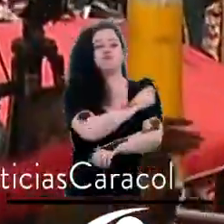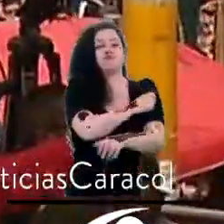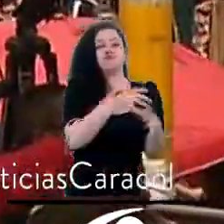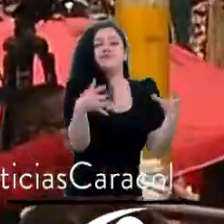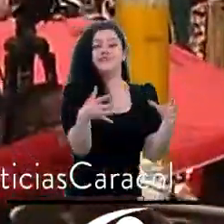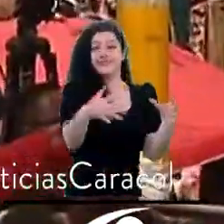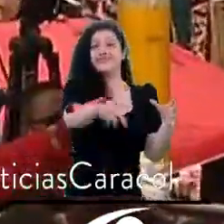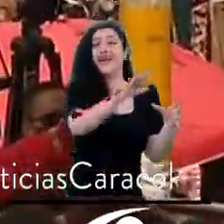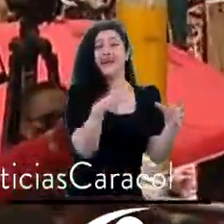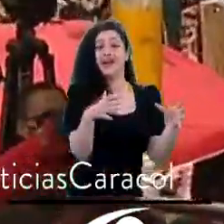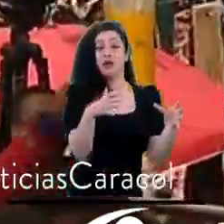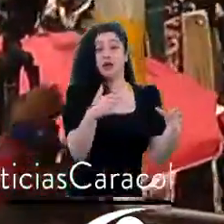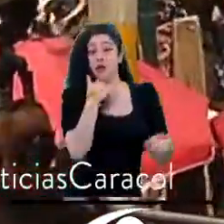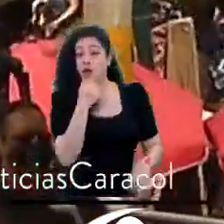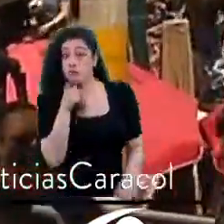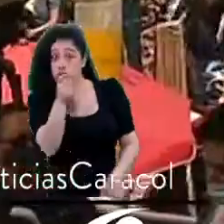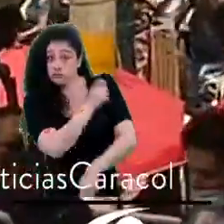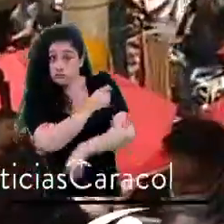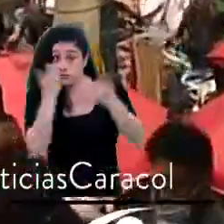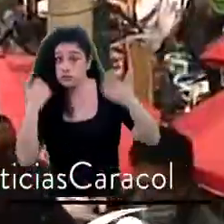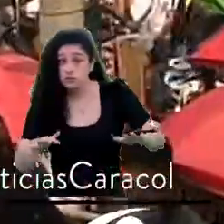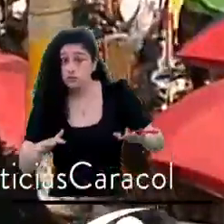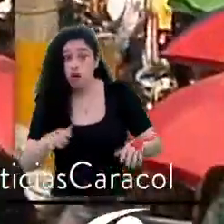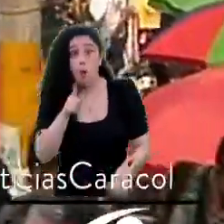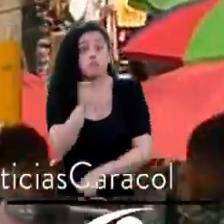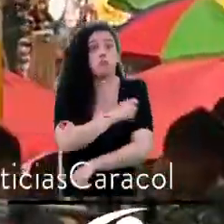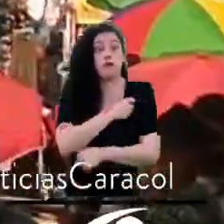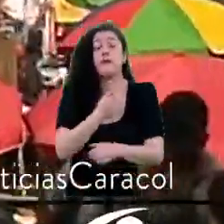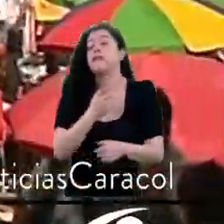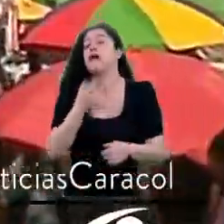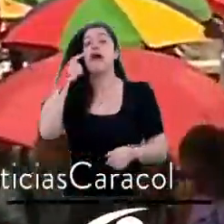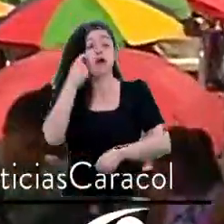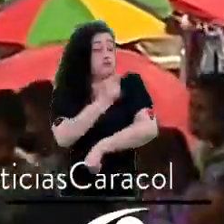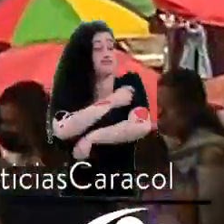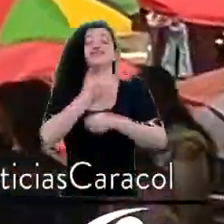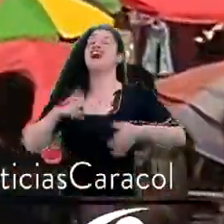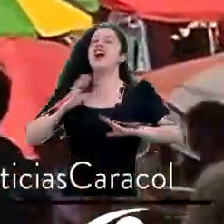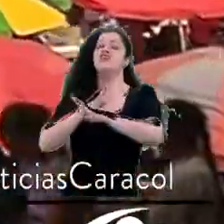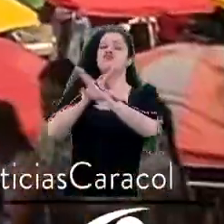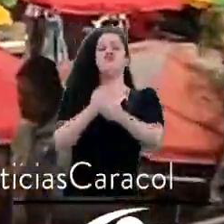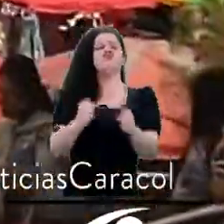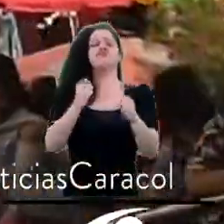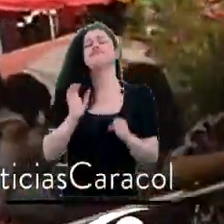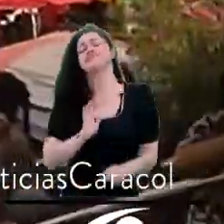puede contagiarse de nuevo. La vacuna solo mitiga el riesgo de llegar a una UCI. Me